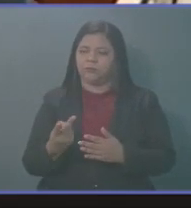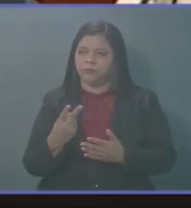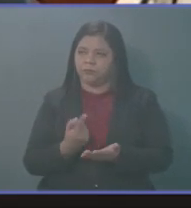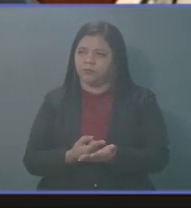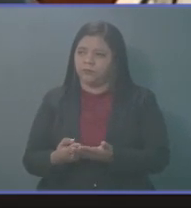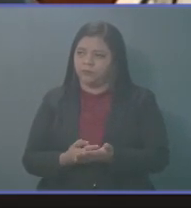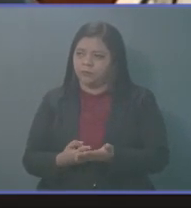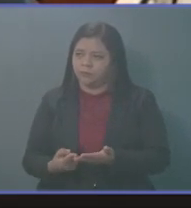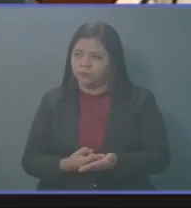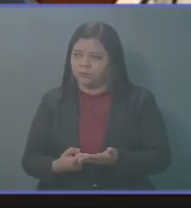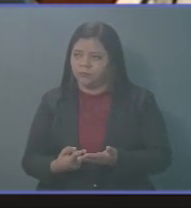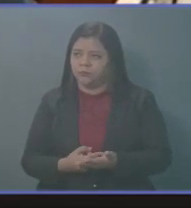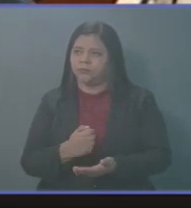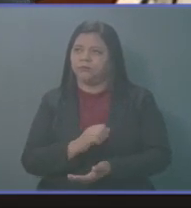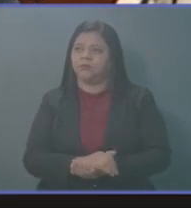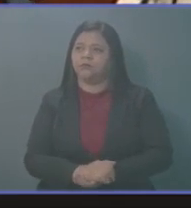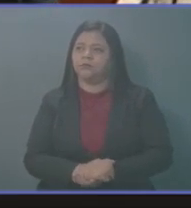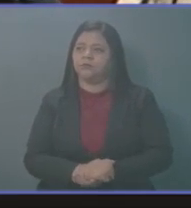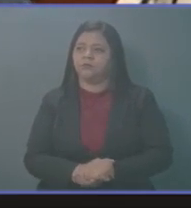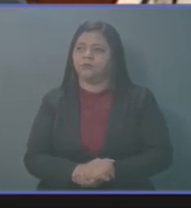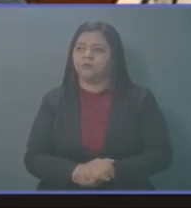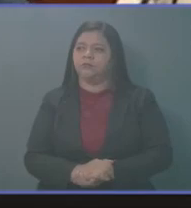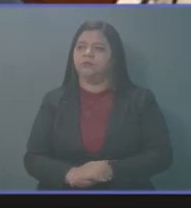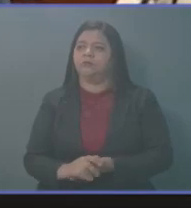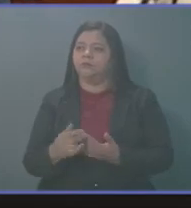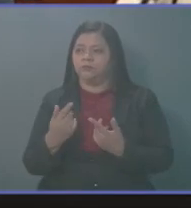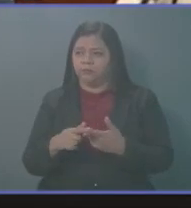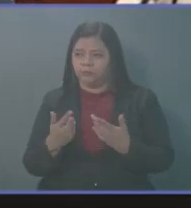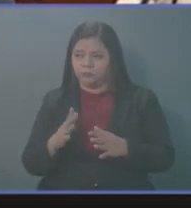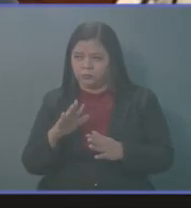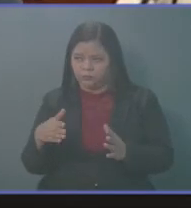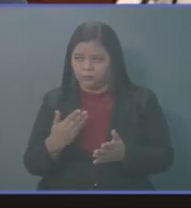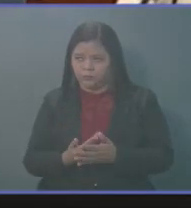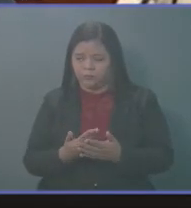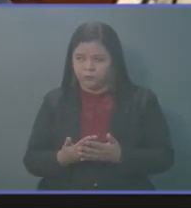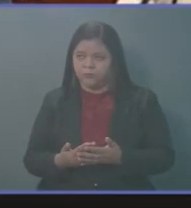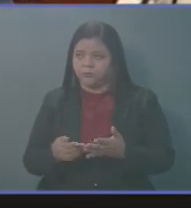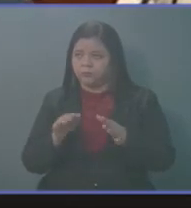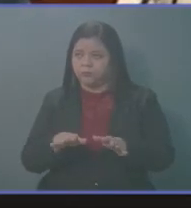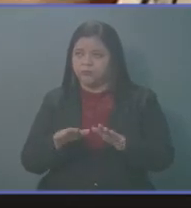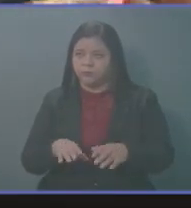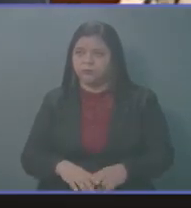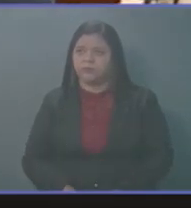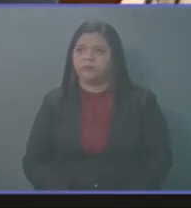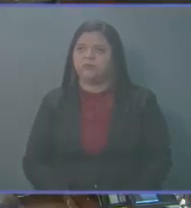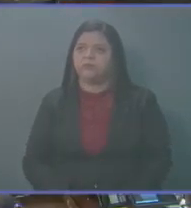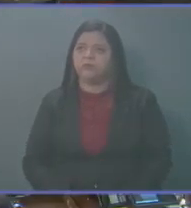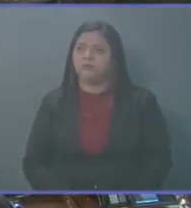de la área donde están las piezas. Gracias, presidente.